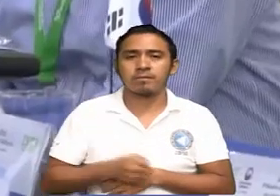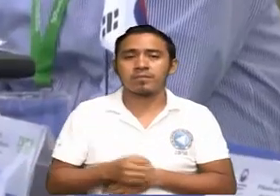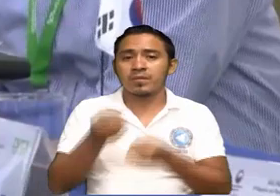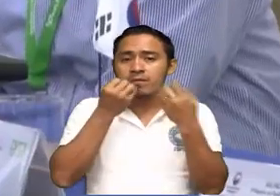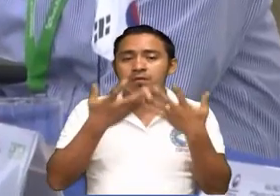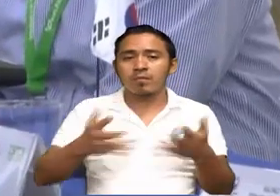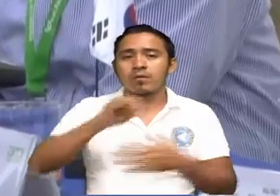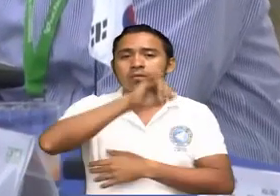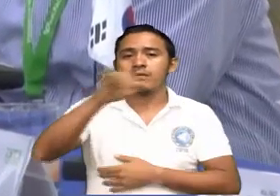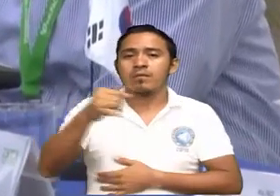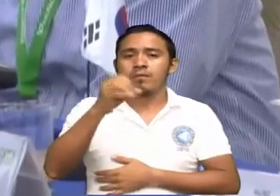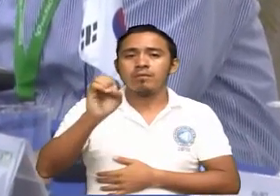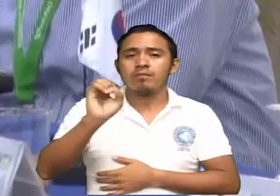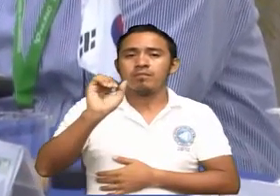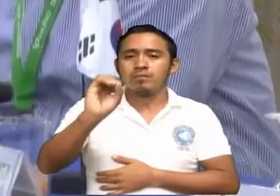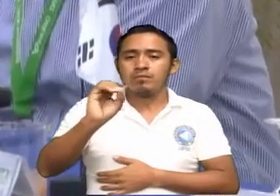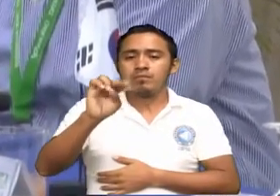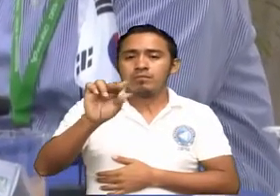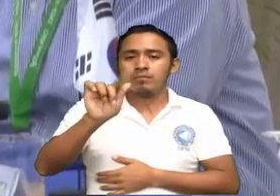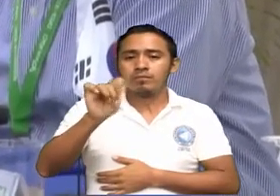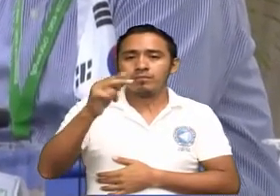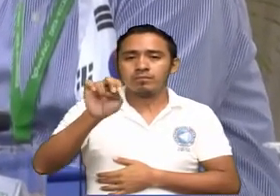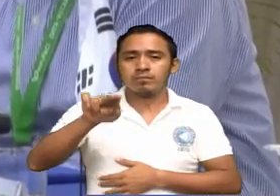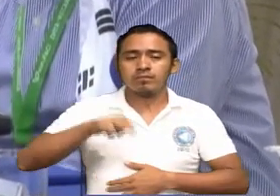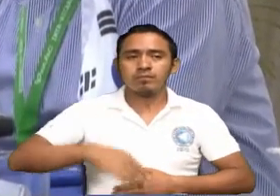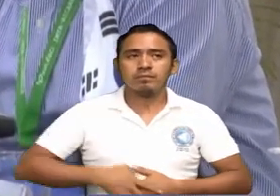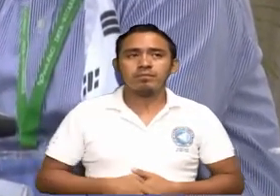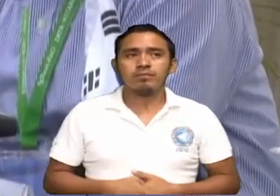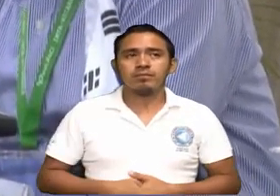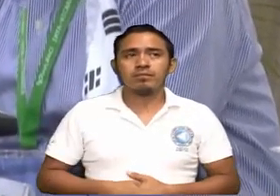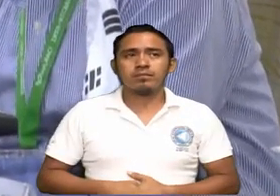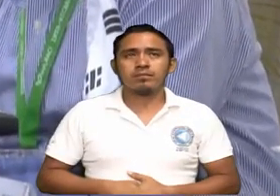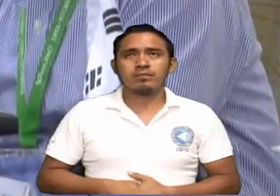Rubén Castro, informó para el canal parlamentario Jonathan Castro.